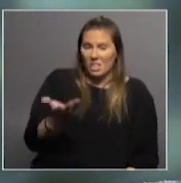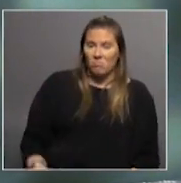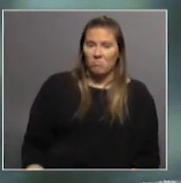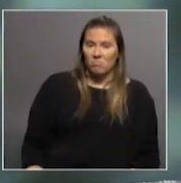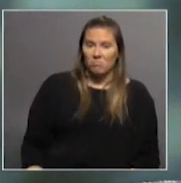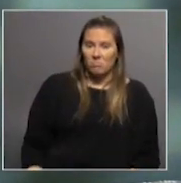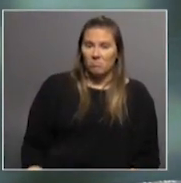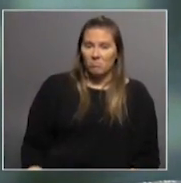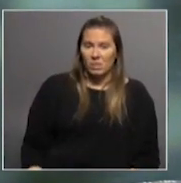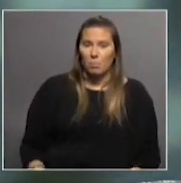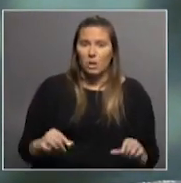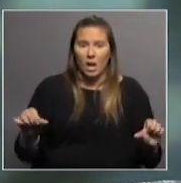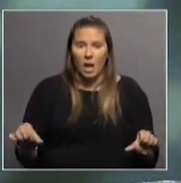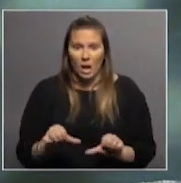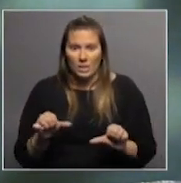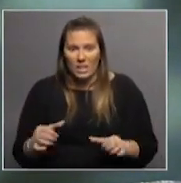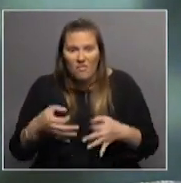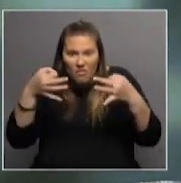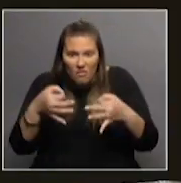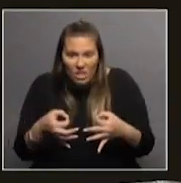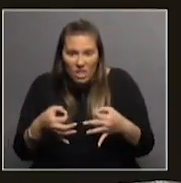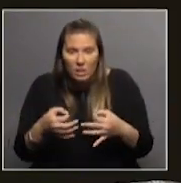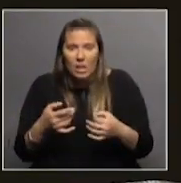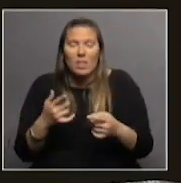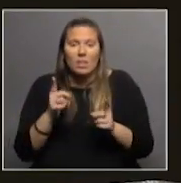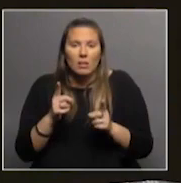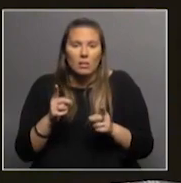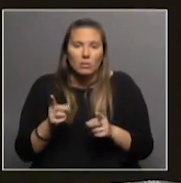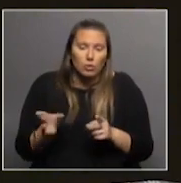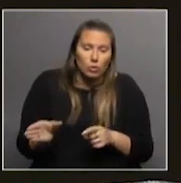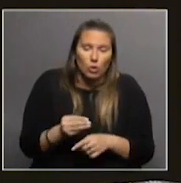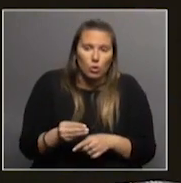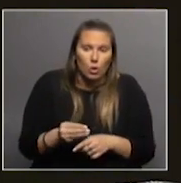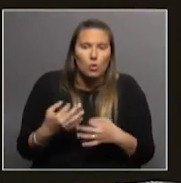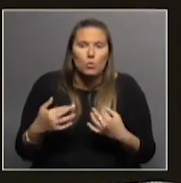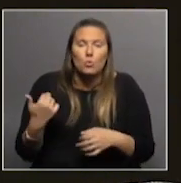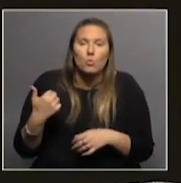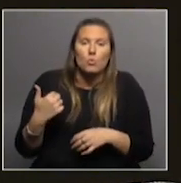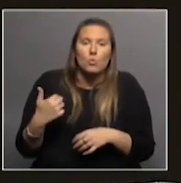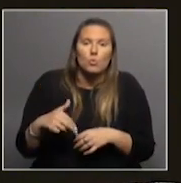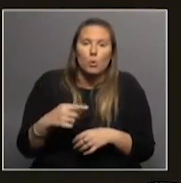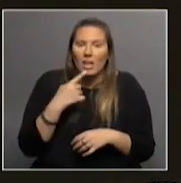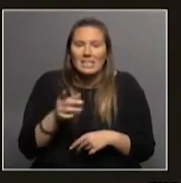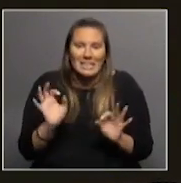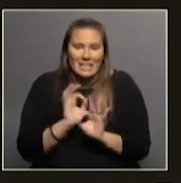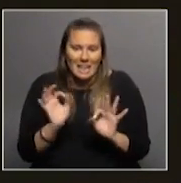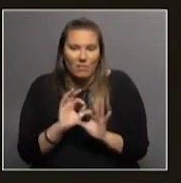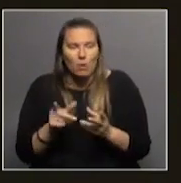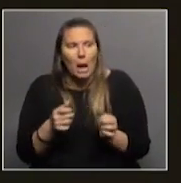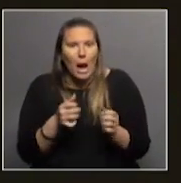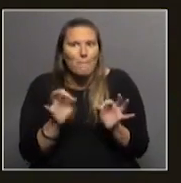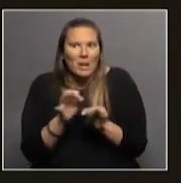porque hacer las cosas demasiado bien sería la garantía total y absoluta de nunca jamás decir nada